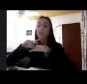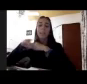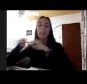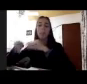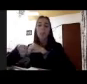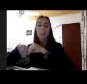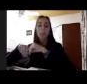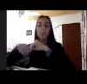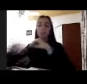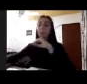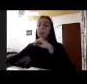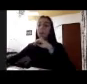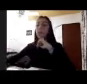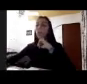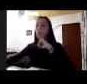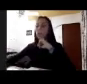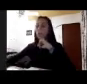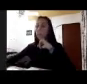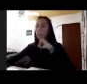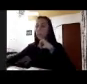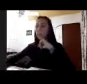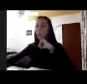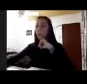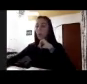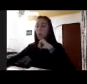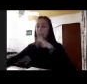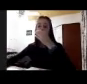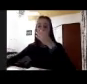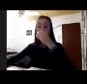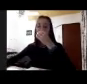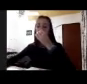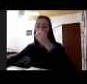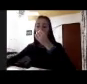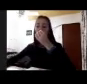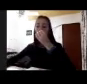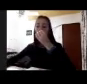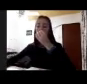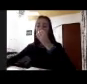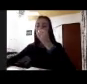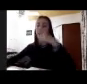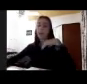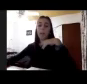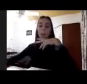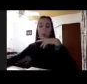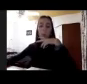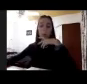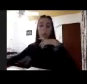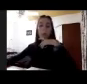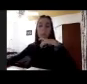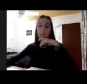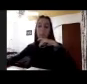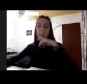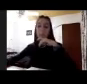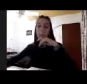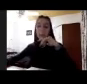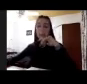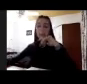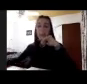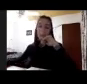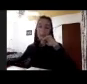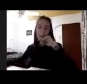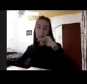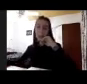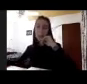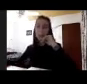como distintas situaciones, o, o aquellas viviendas que tienen también espacio de trabajo. La idea